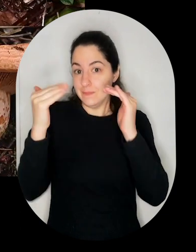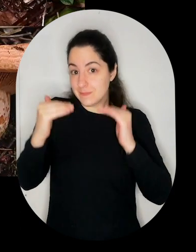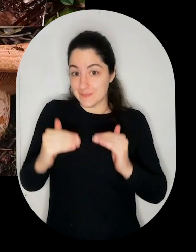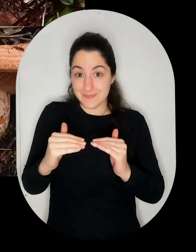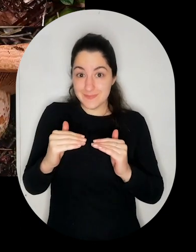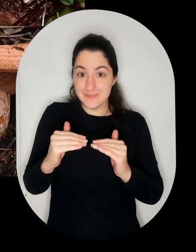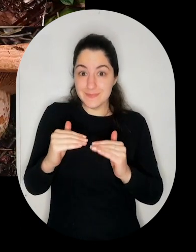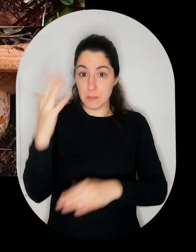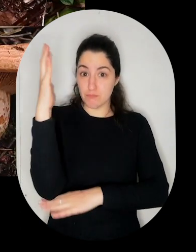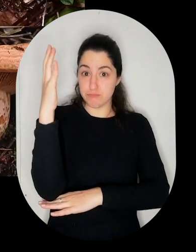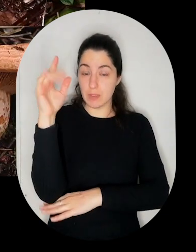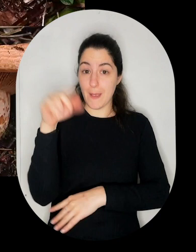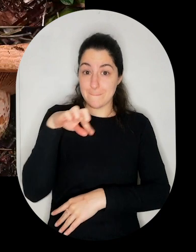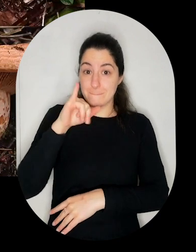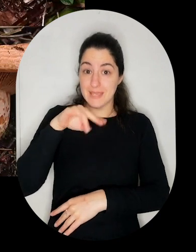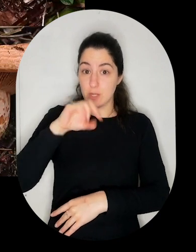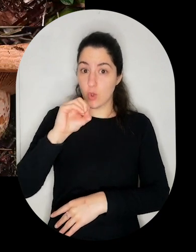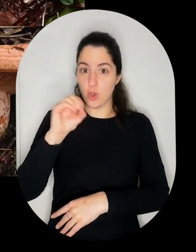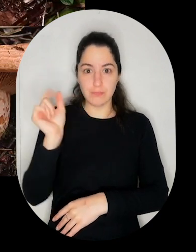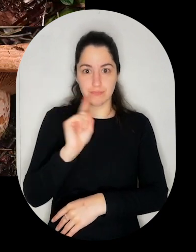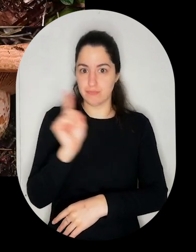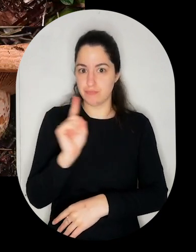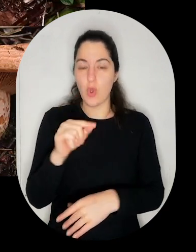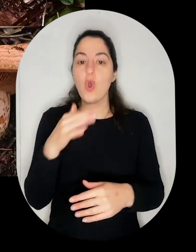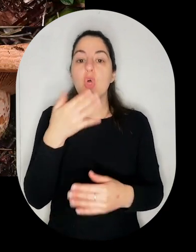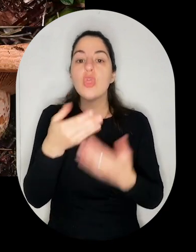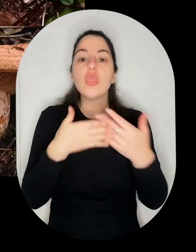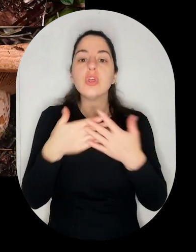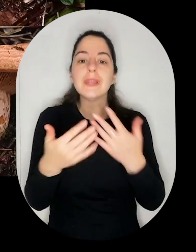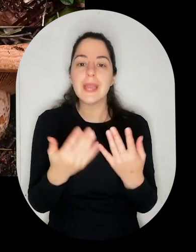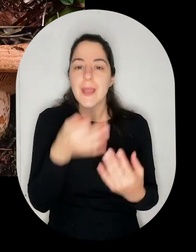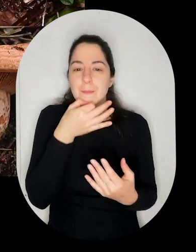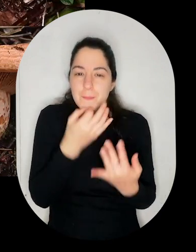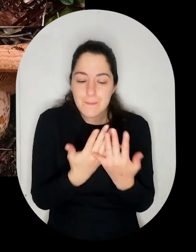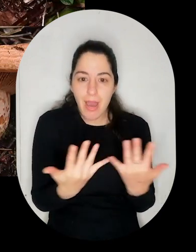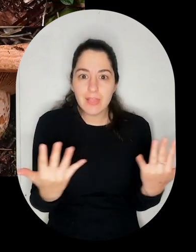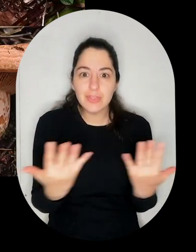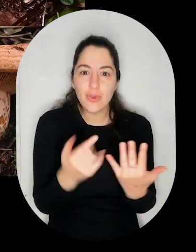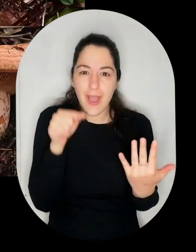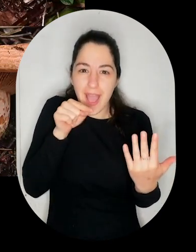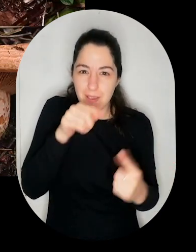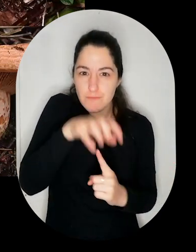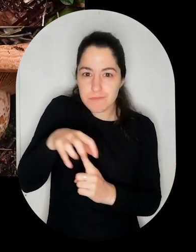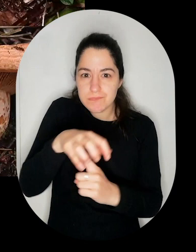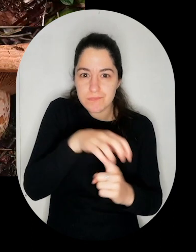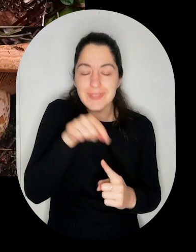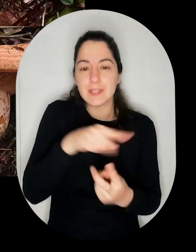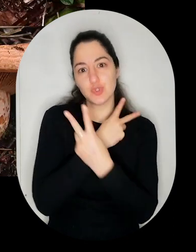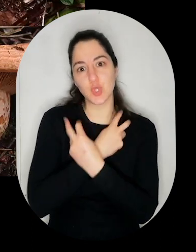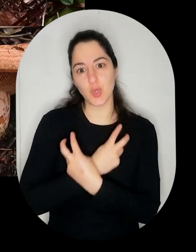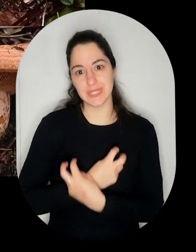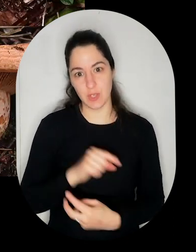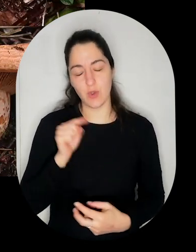Lactarius torminosus, que tampoco crece asociado a pinos, sino más bien en pastizales, y tampoco tiene estos tipos de oxidación, ¿ya? Estas